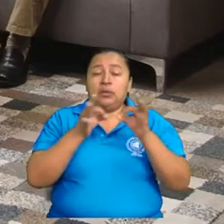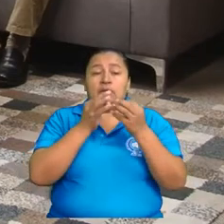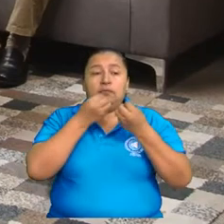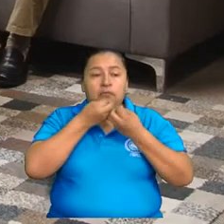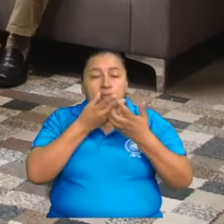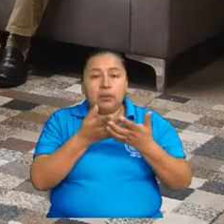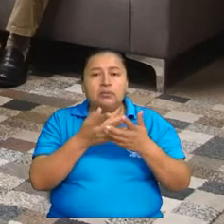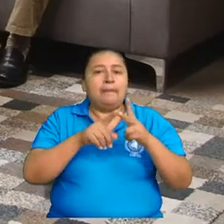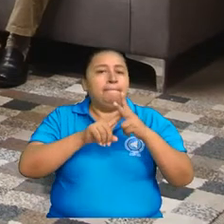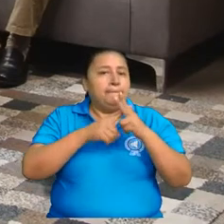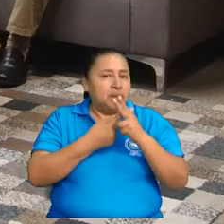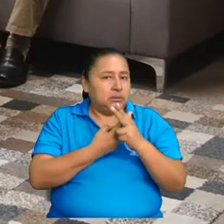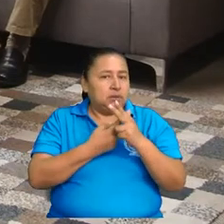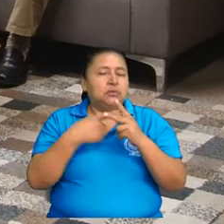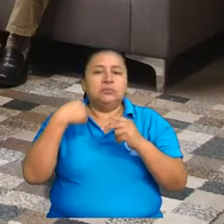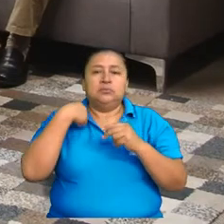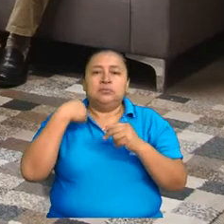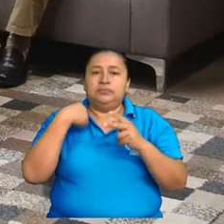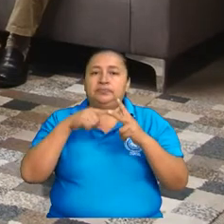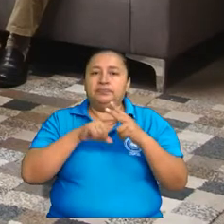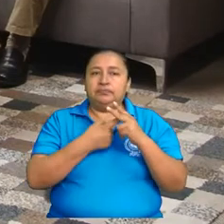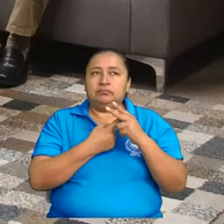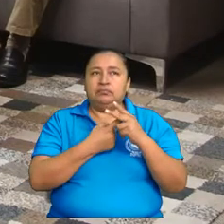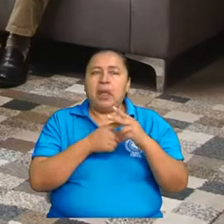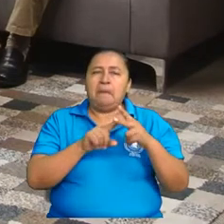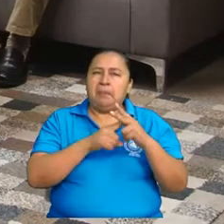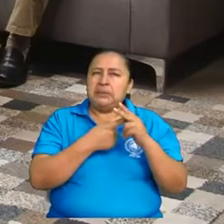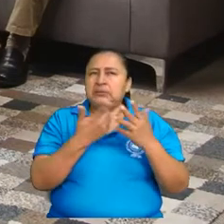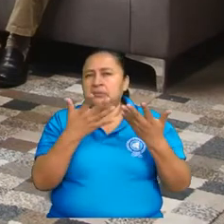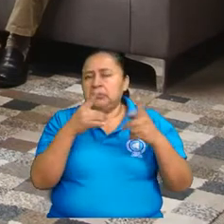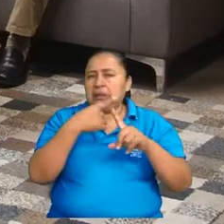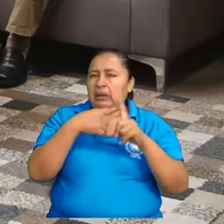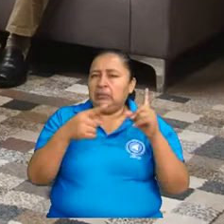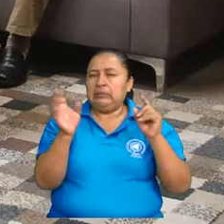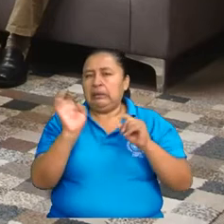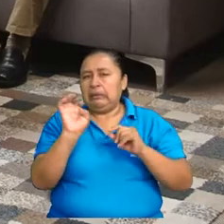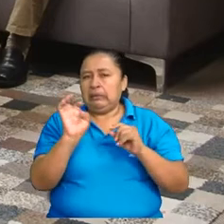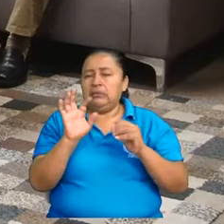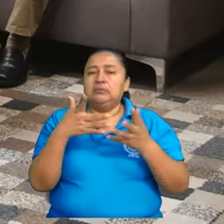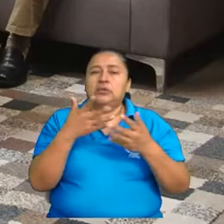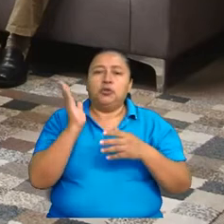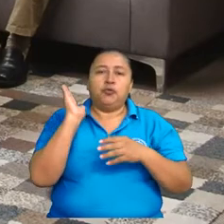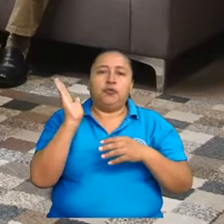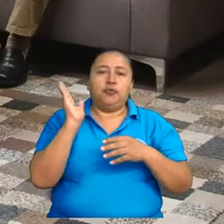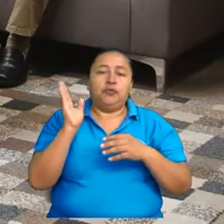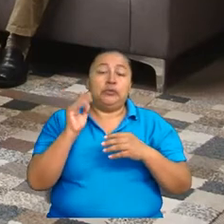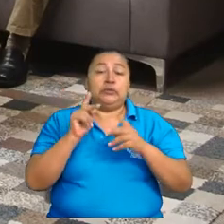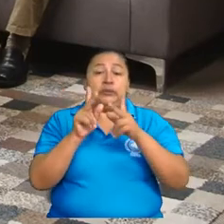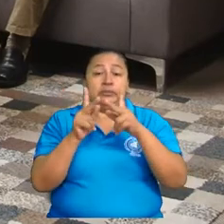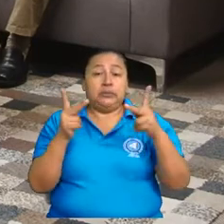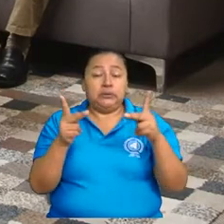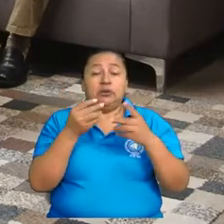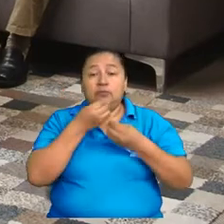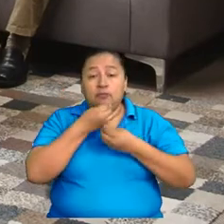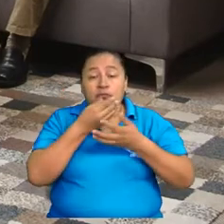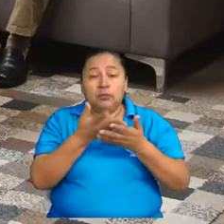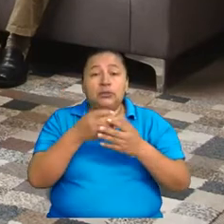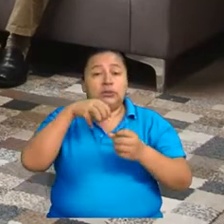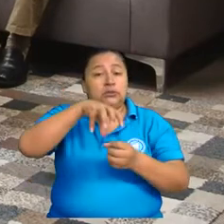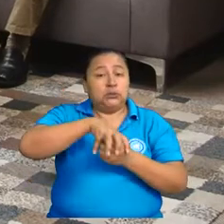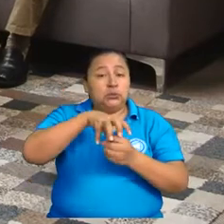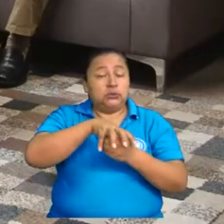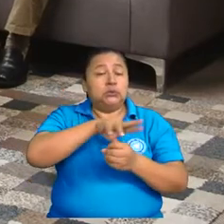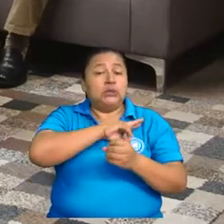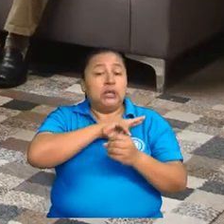desde un inicio. Siempre lo hicimos a partir de mediados de enero a través de las conferencias de prensa donde se informaba la situación que